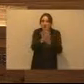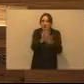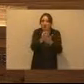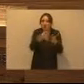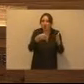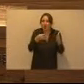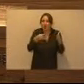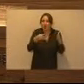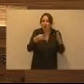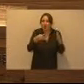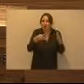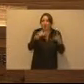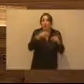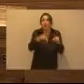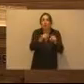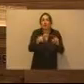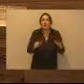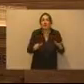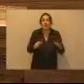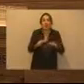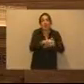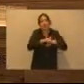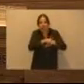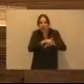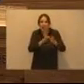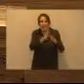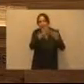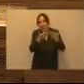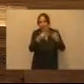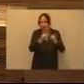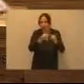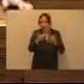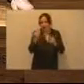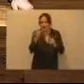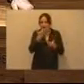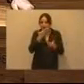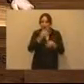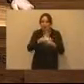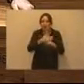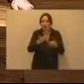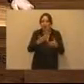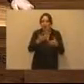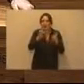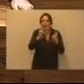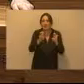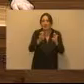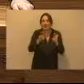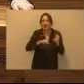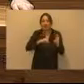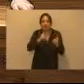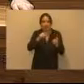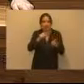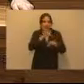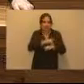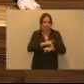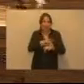porque de alguna forma son el libro de texto de todos los médicos de admisión y documentación clínica. De este modo, en